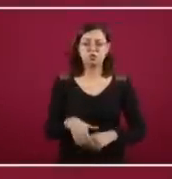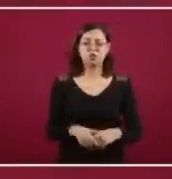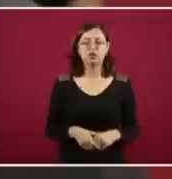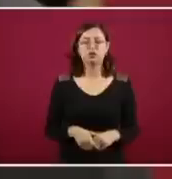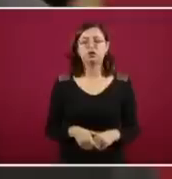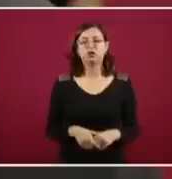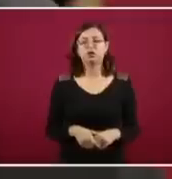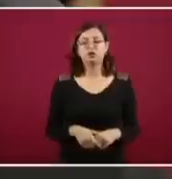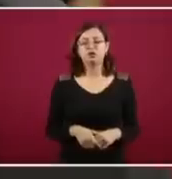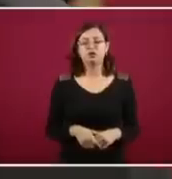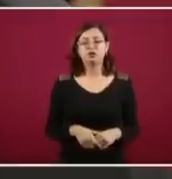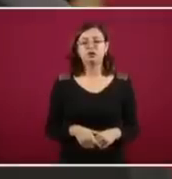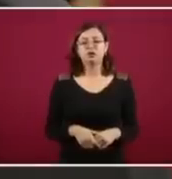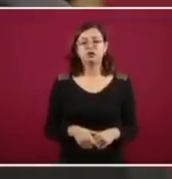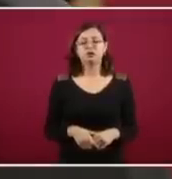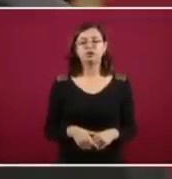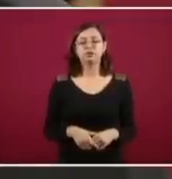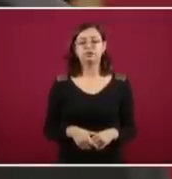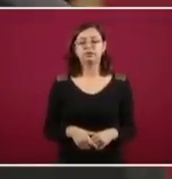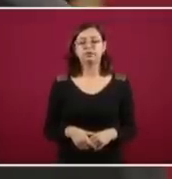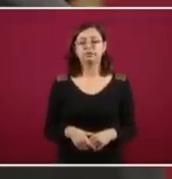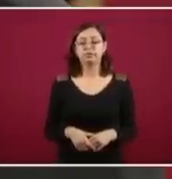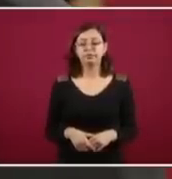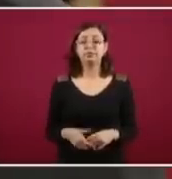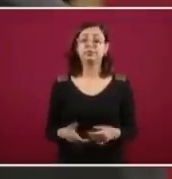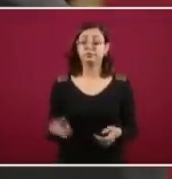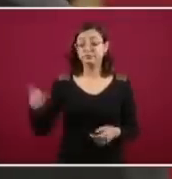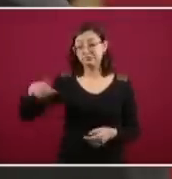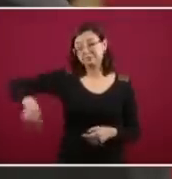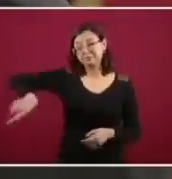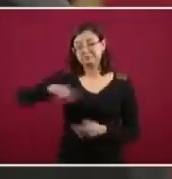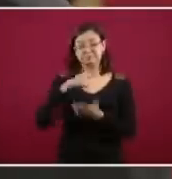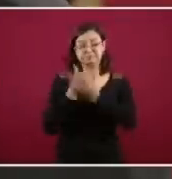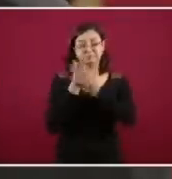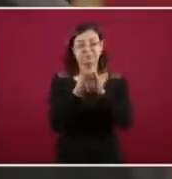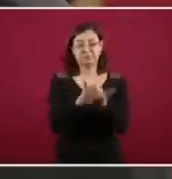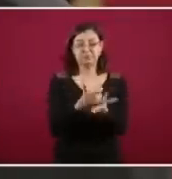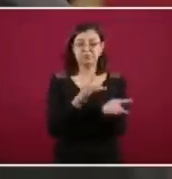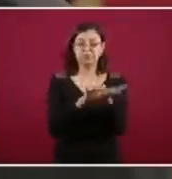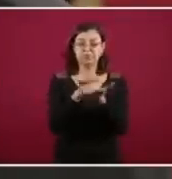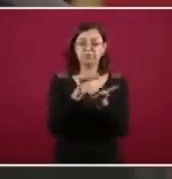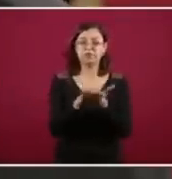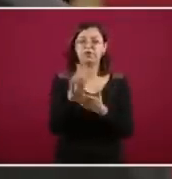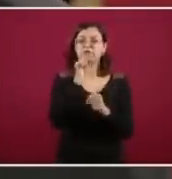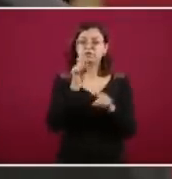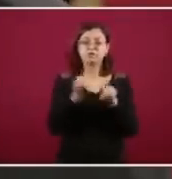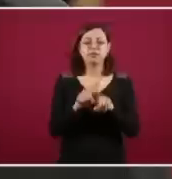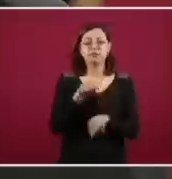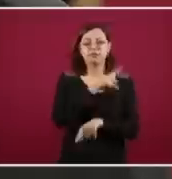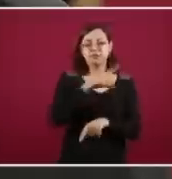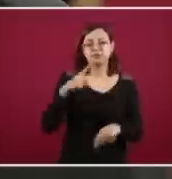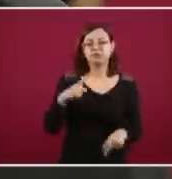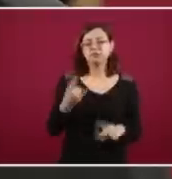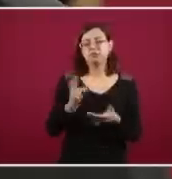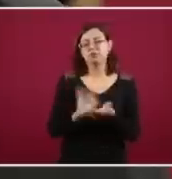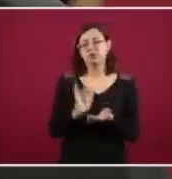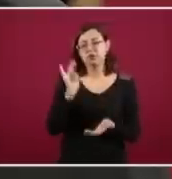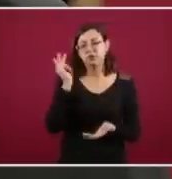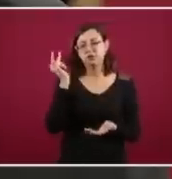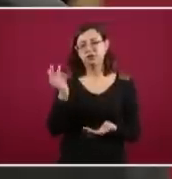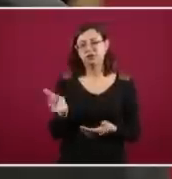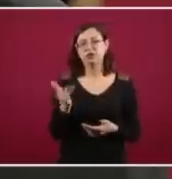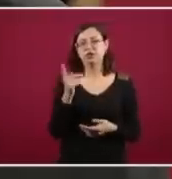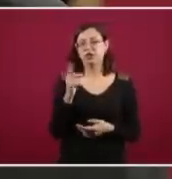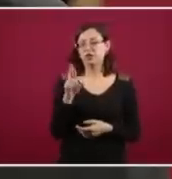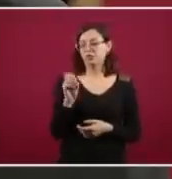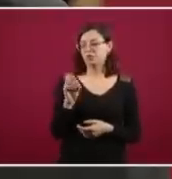que se suman al apoyo. Y en esta parte tenemos que agradecer lo que representa